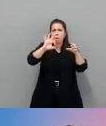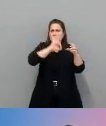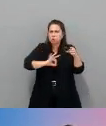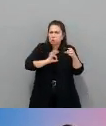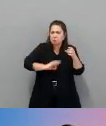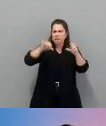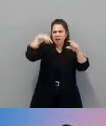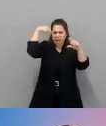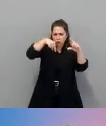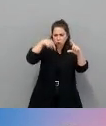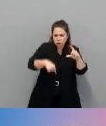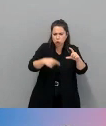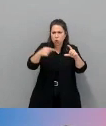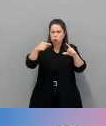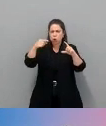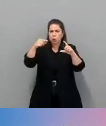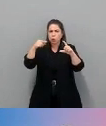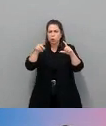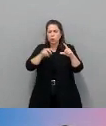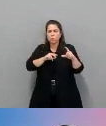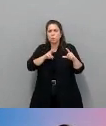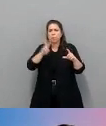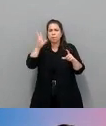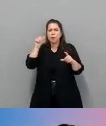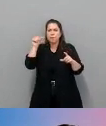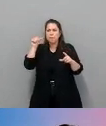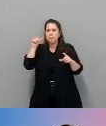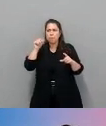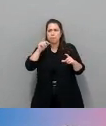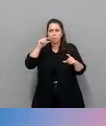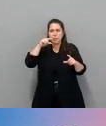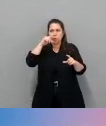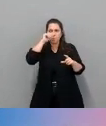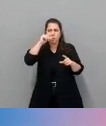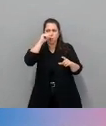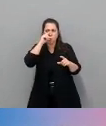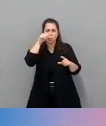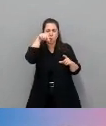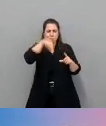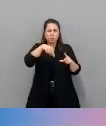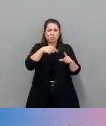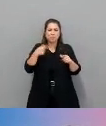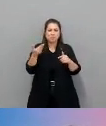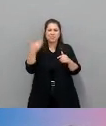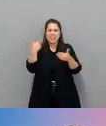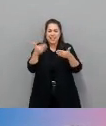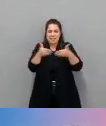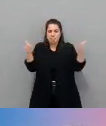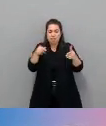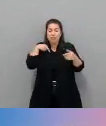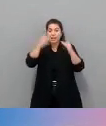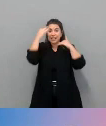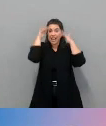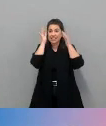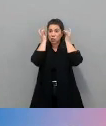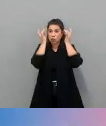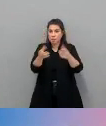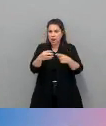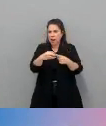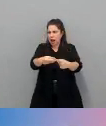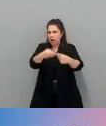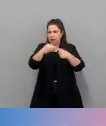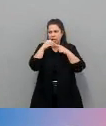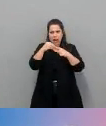el sur, en Vigo, con la apertura del nuevo centro desde hace un par de años. Y la atención temprana es clave para el